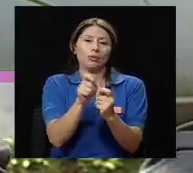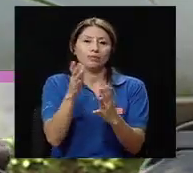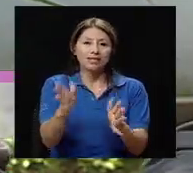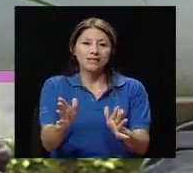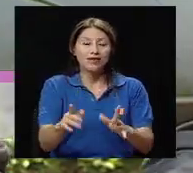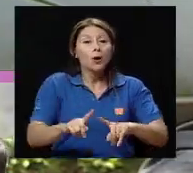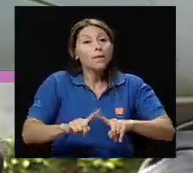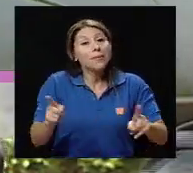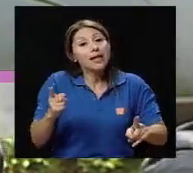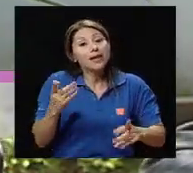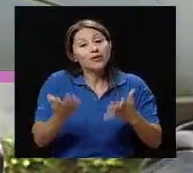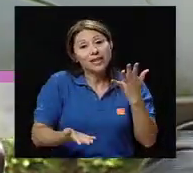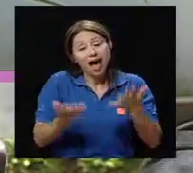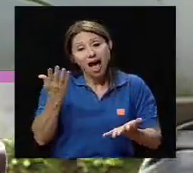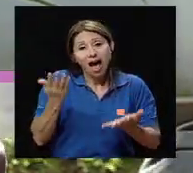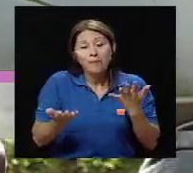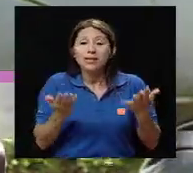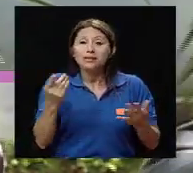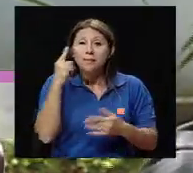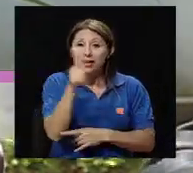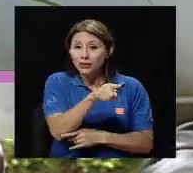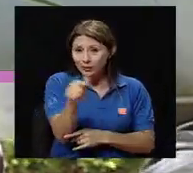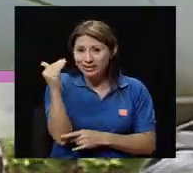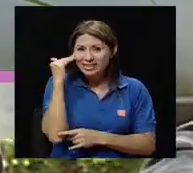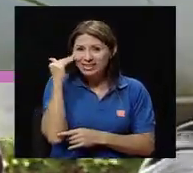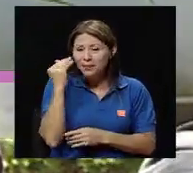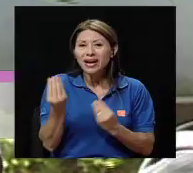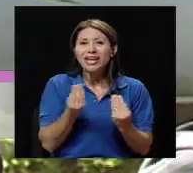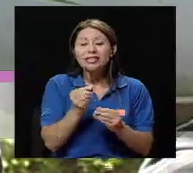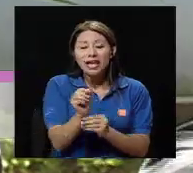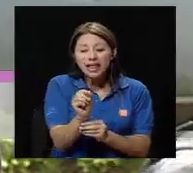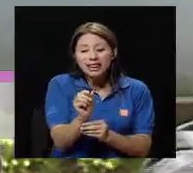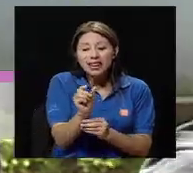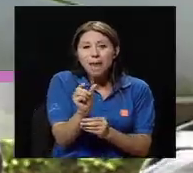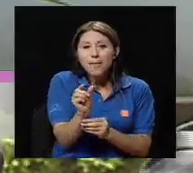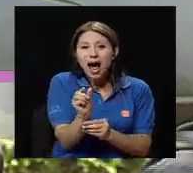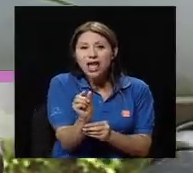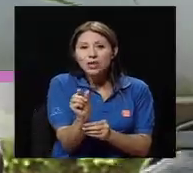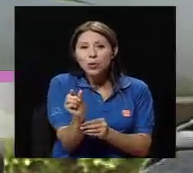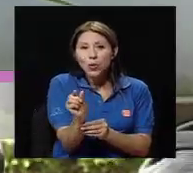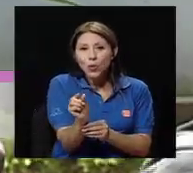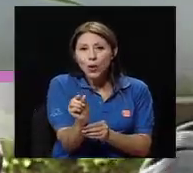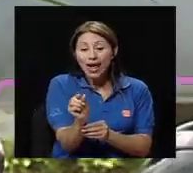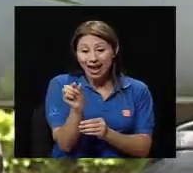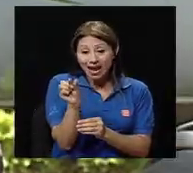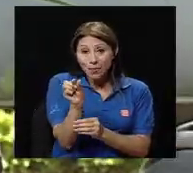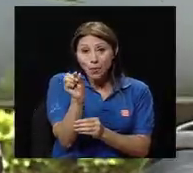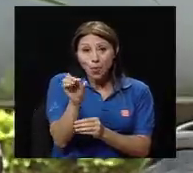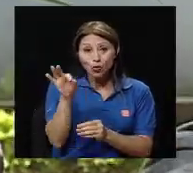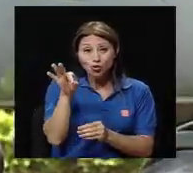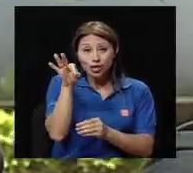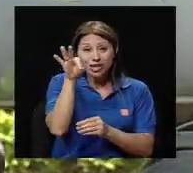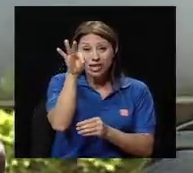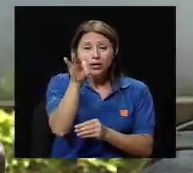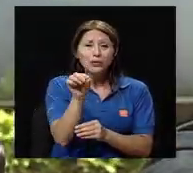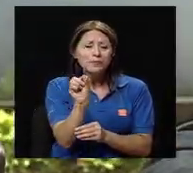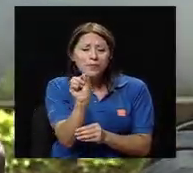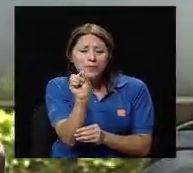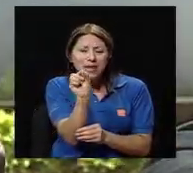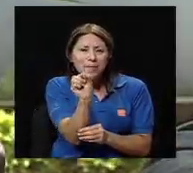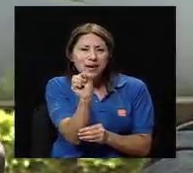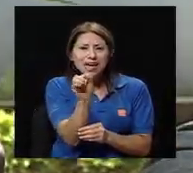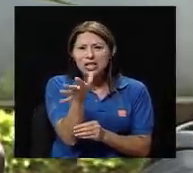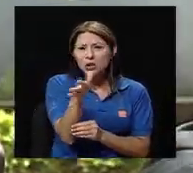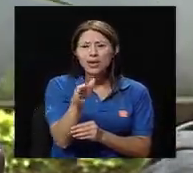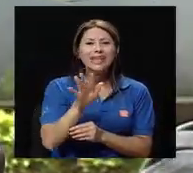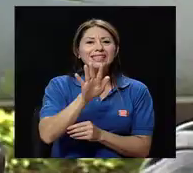que la gente ya lo tiene más interiorizado, es en el tamaño del mosquito. Cuando hablamos del mosquito es bien pequeñito, estamos hablando de unos 5